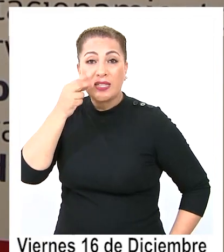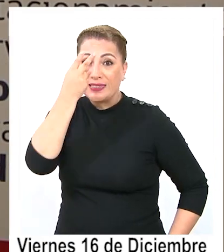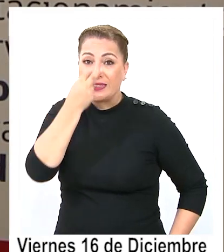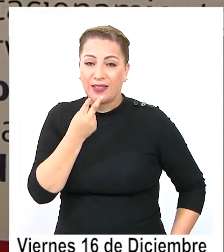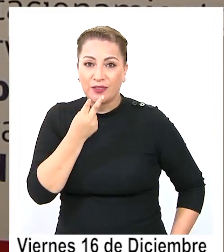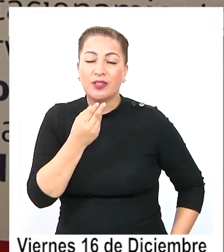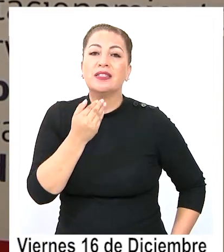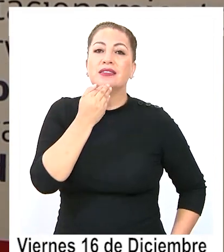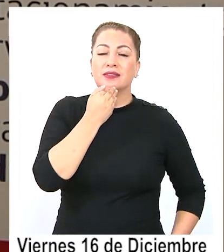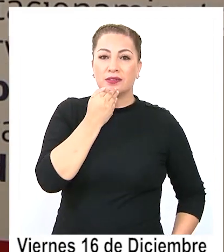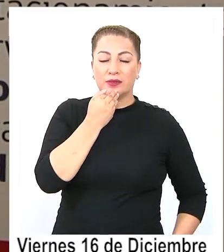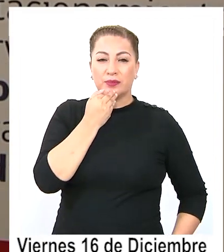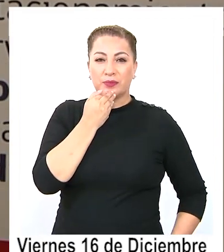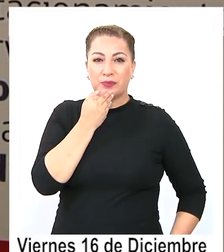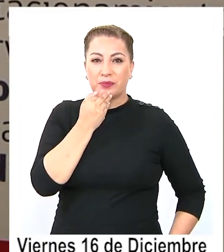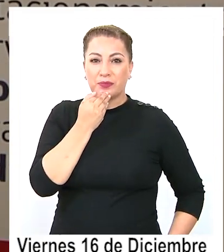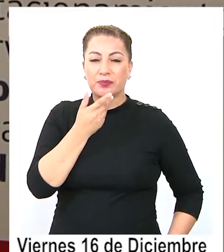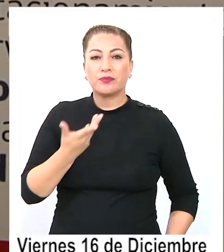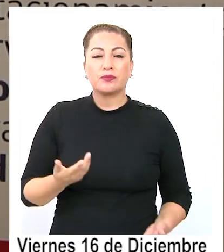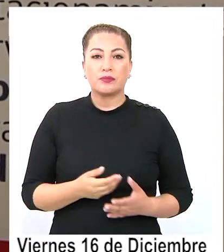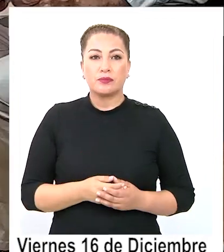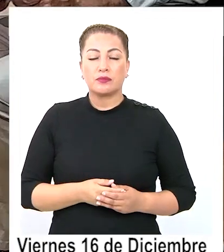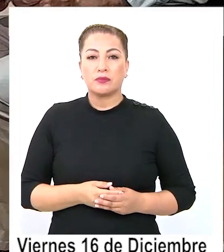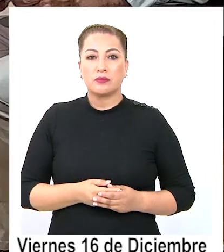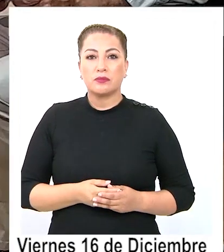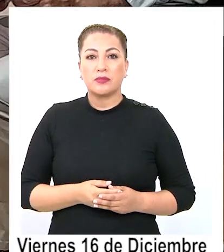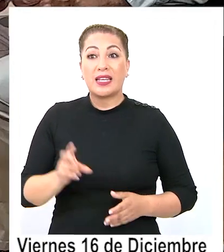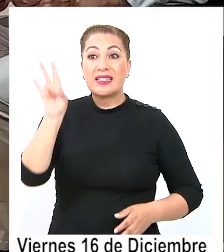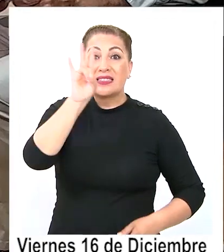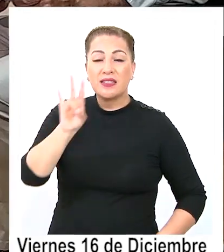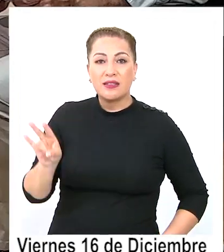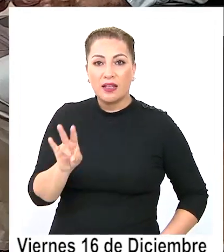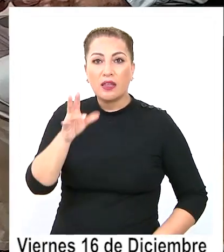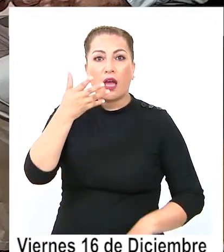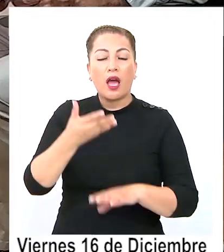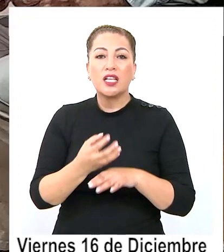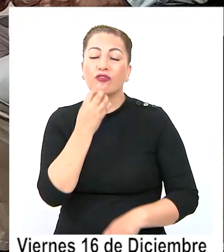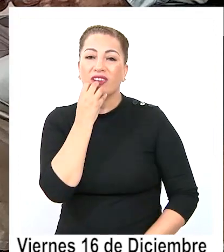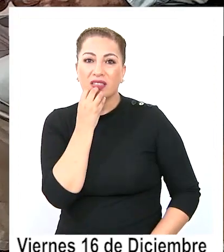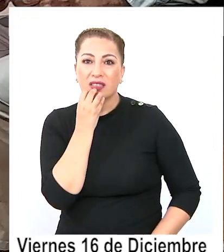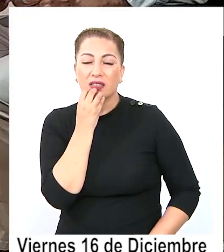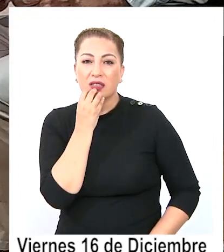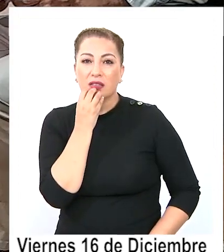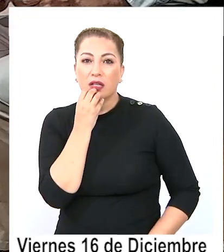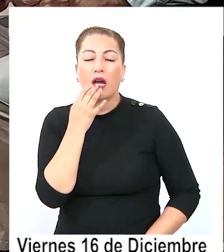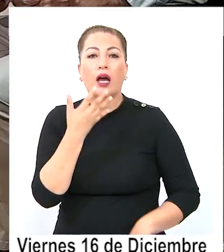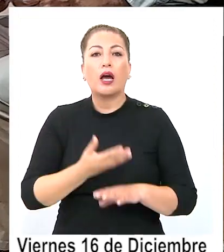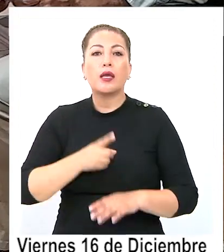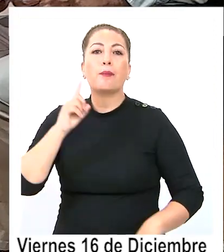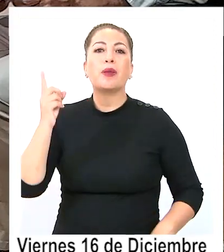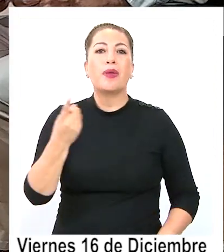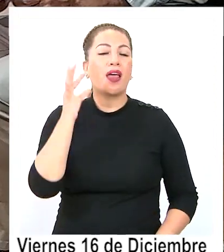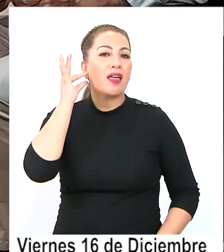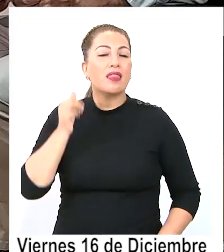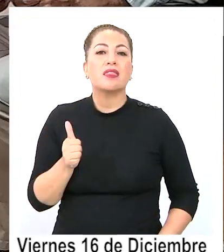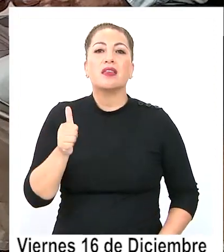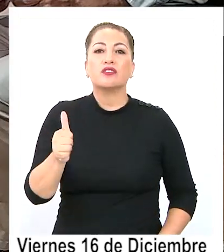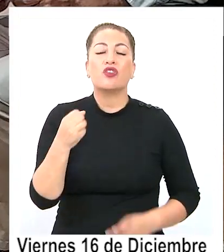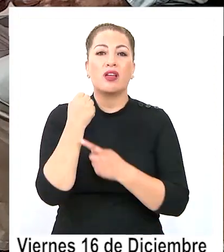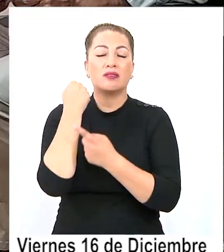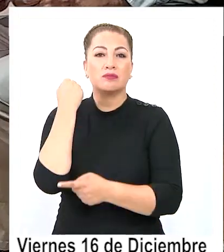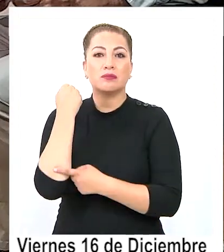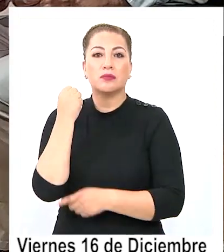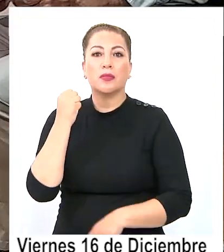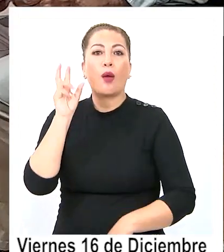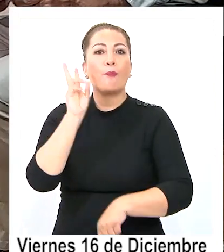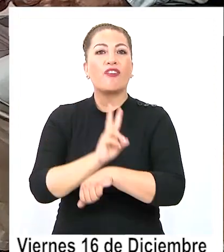la dirección regional del mismo Servicio Nacional de Discapacidad en Antofagasta vamos a tener la primera directora regional abogada y